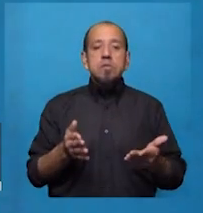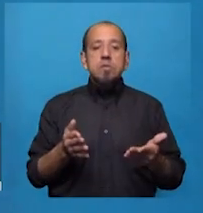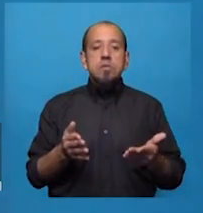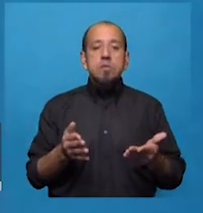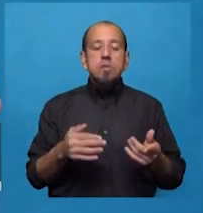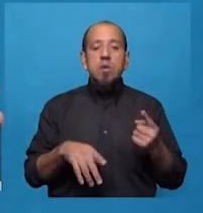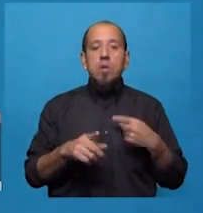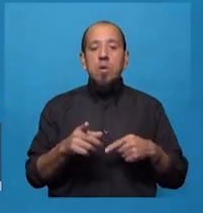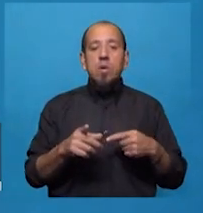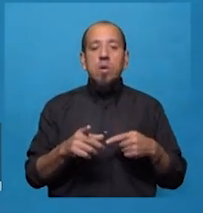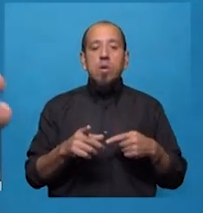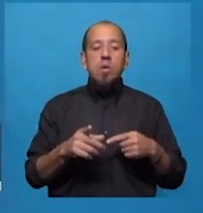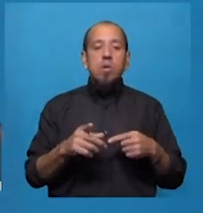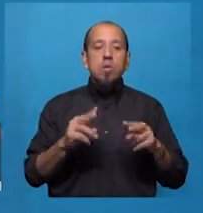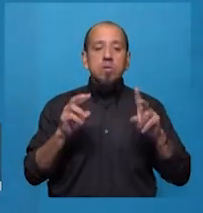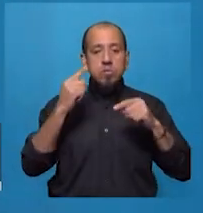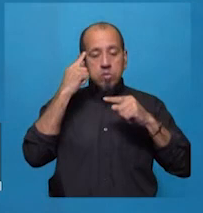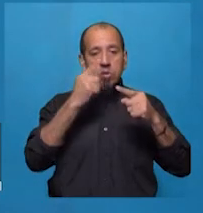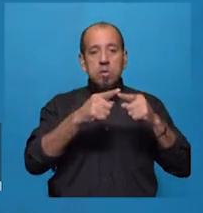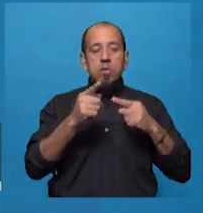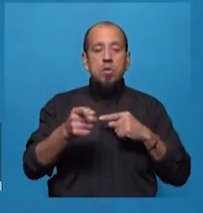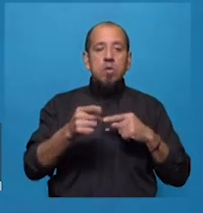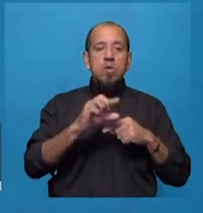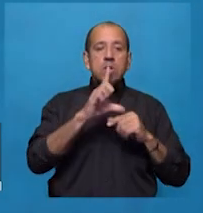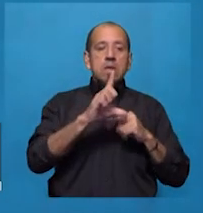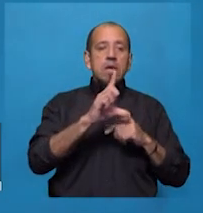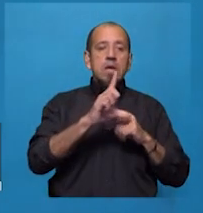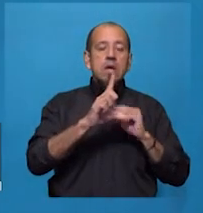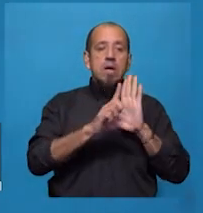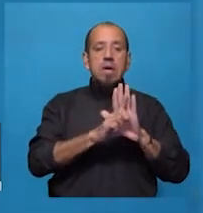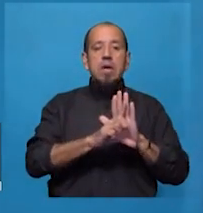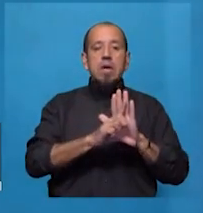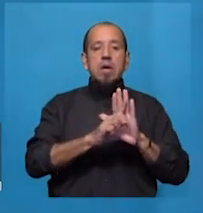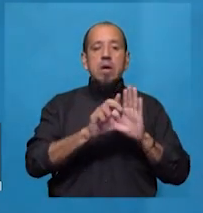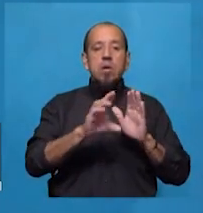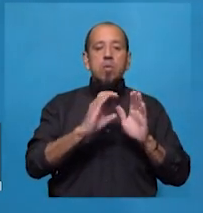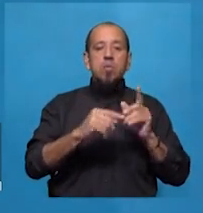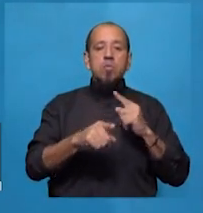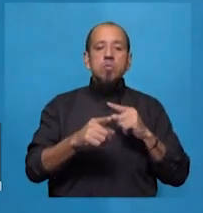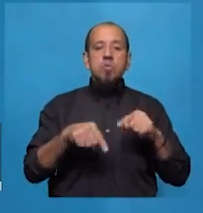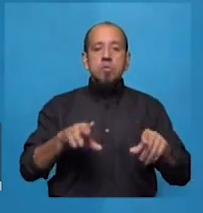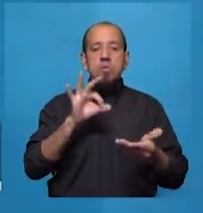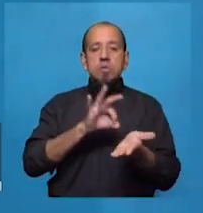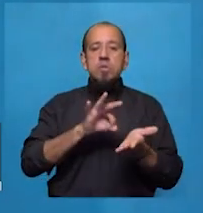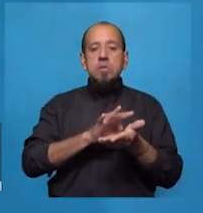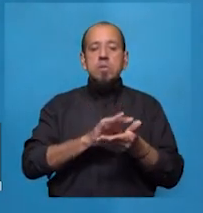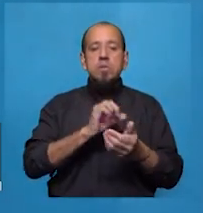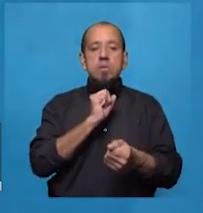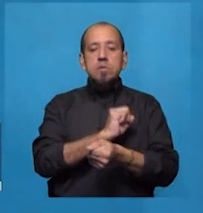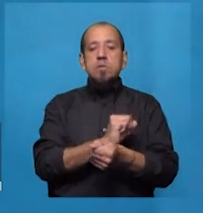de los objetivos procurados por la ley urgente consideración sin tener adentro del sistema penitenciario